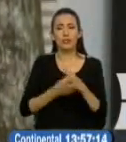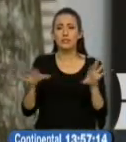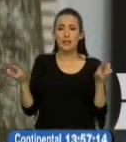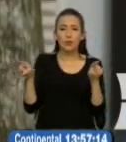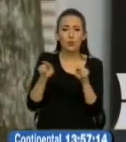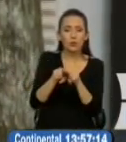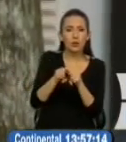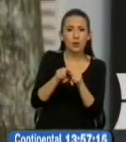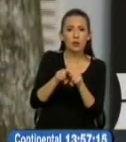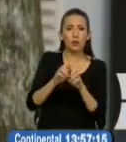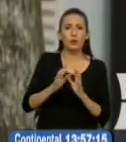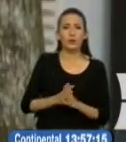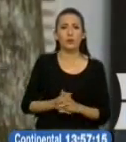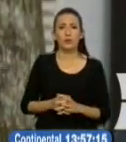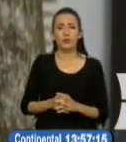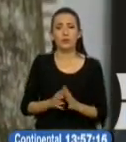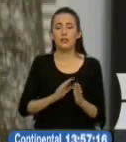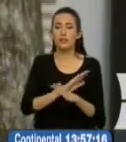unidad